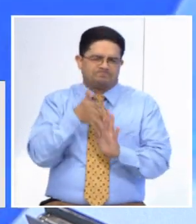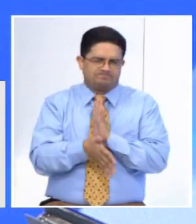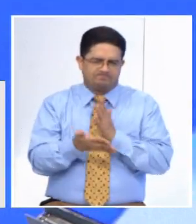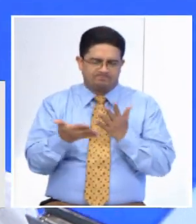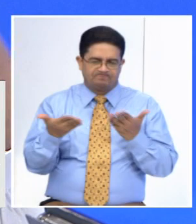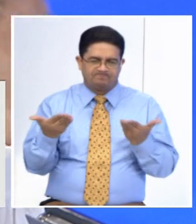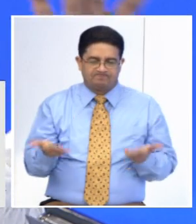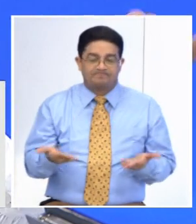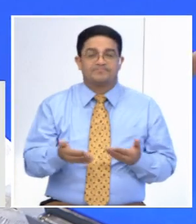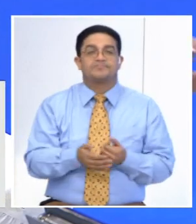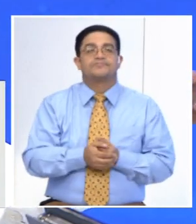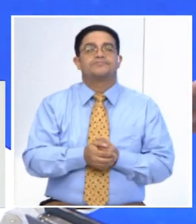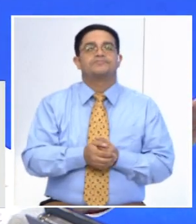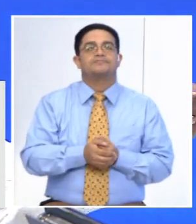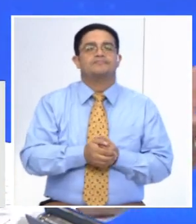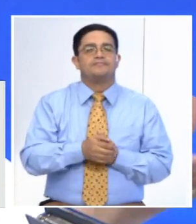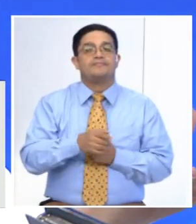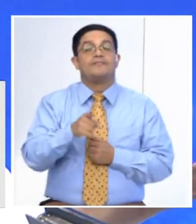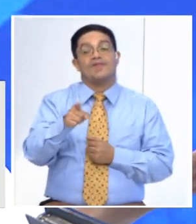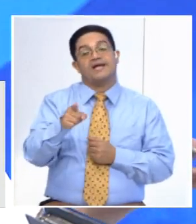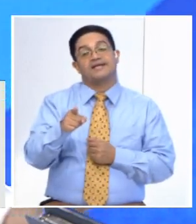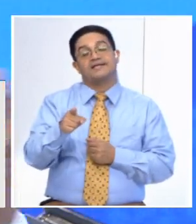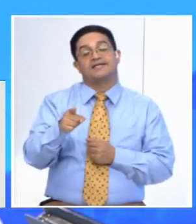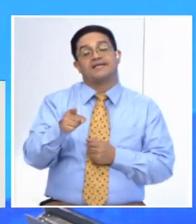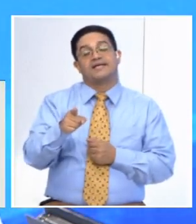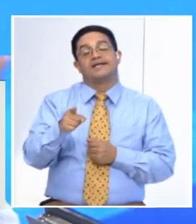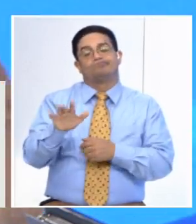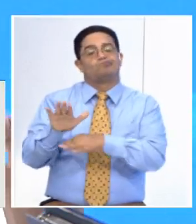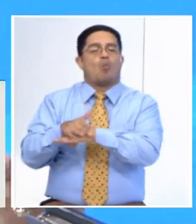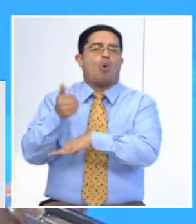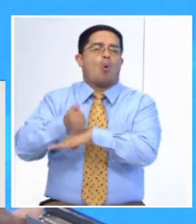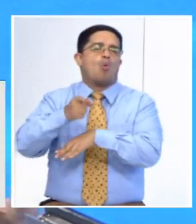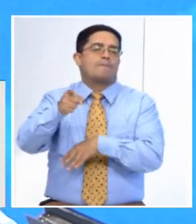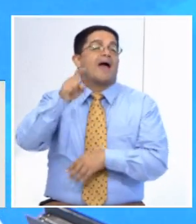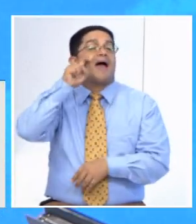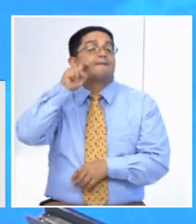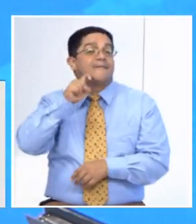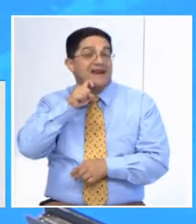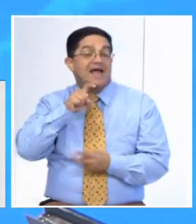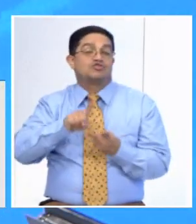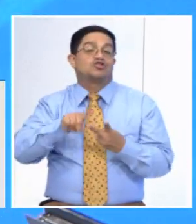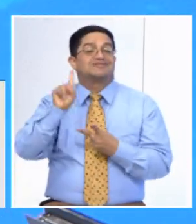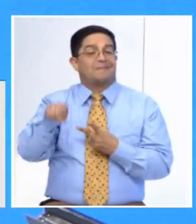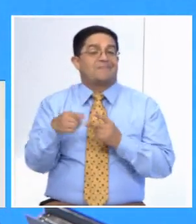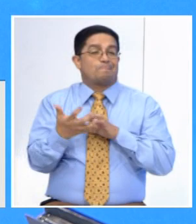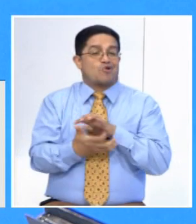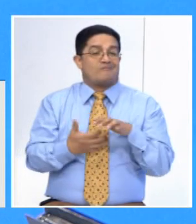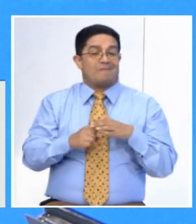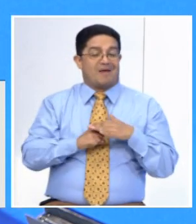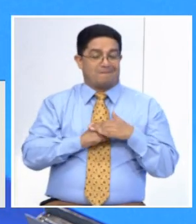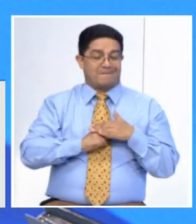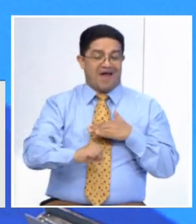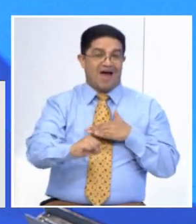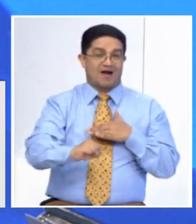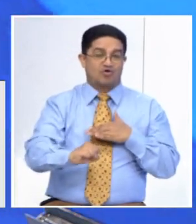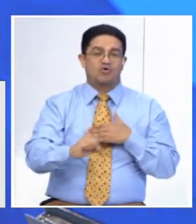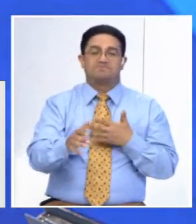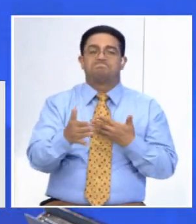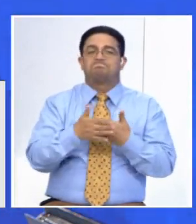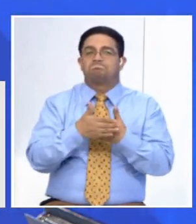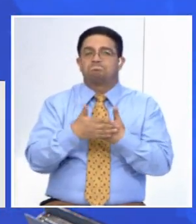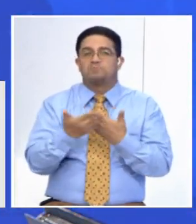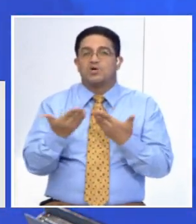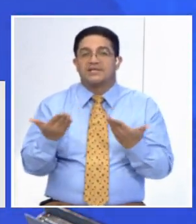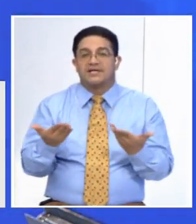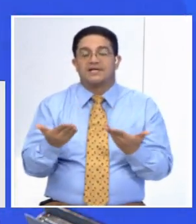sería el embarazo y los partos y el trauma obstétrico, y está seguido por lo que sería la